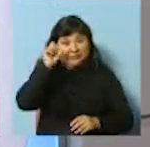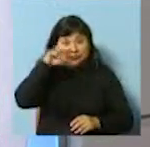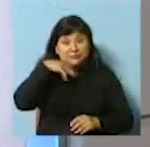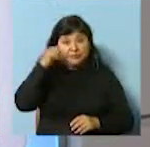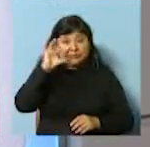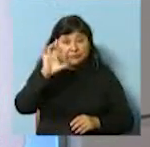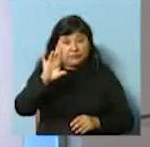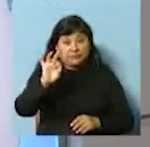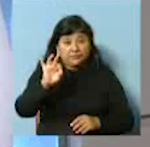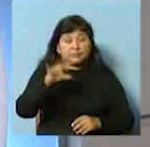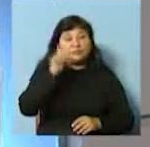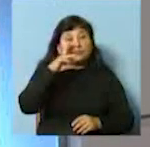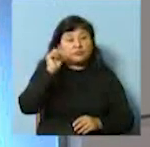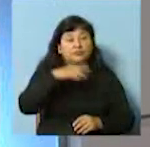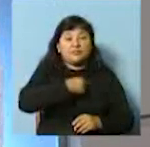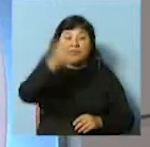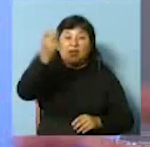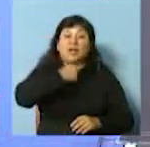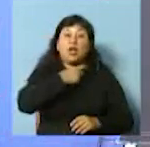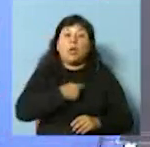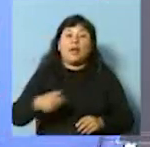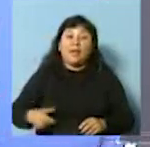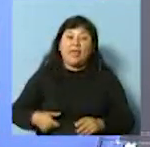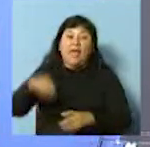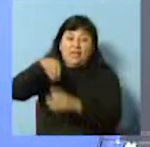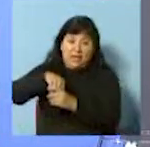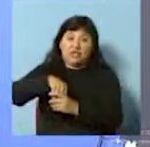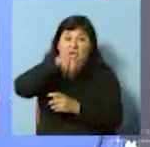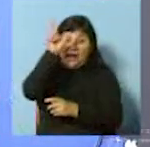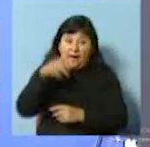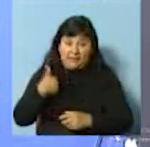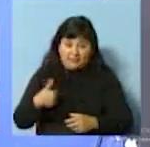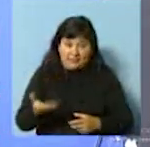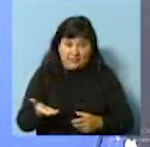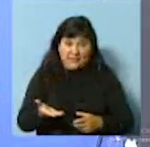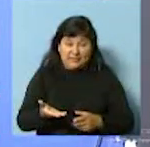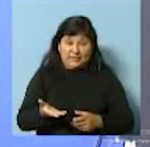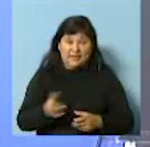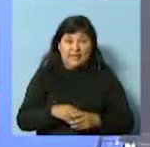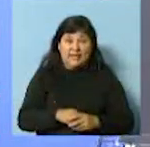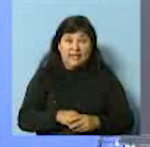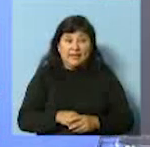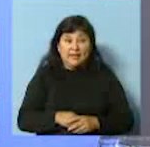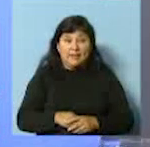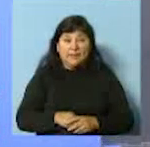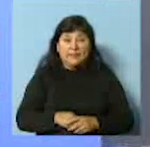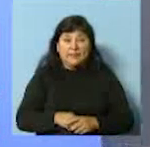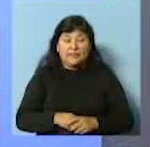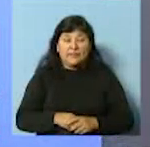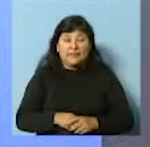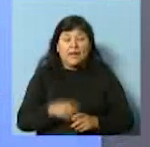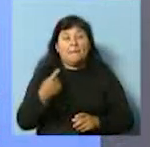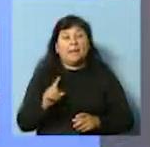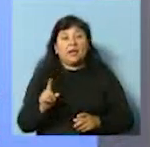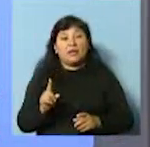gobernador de una provincia de una patria o sea que vamos a defender los intereses de nuestra